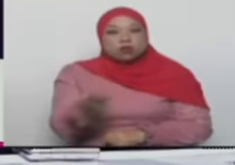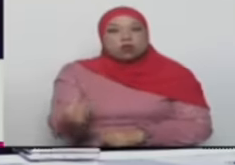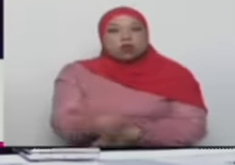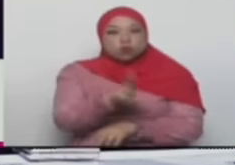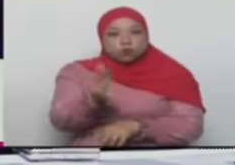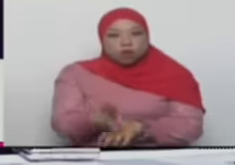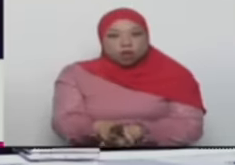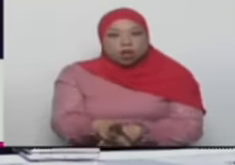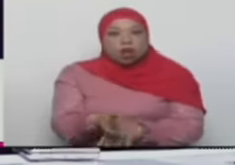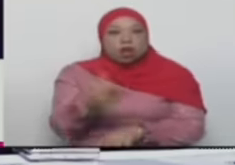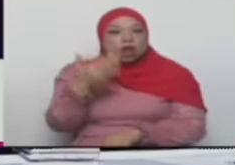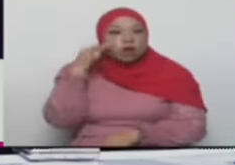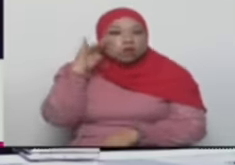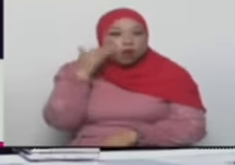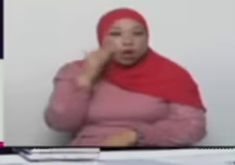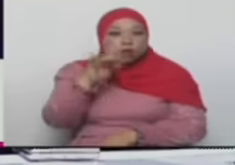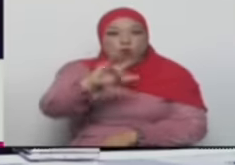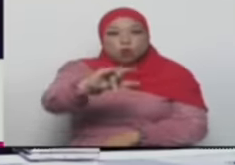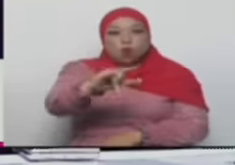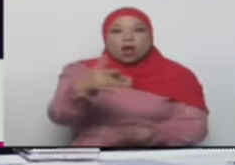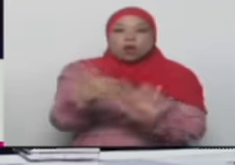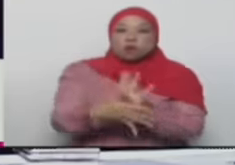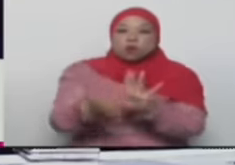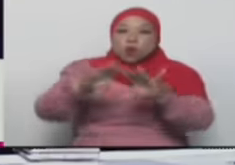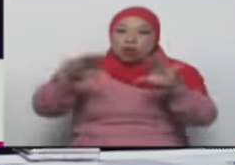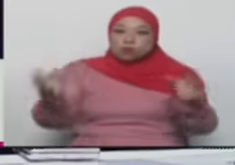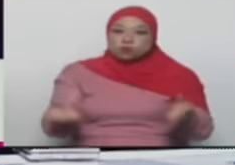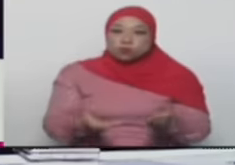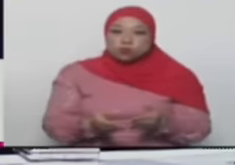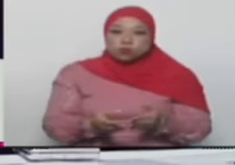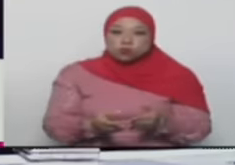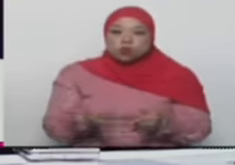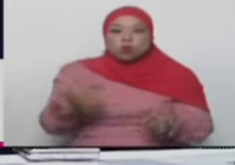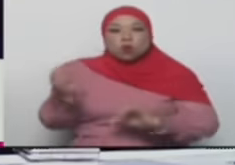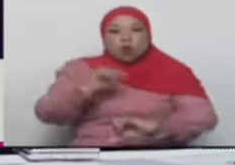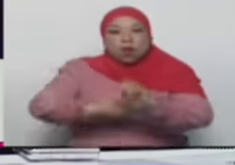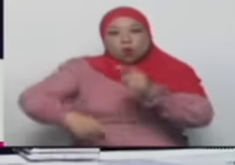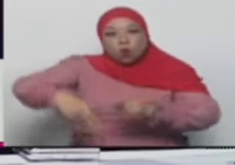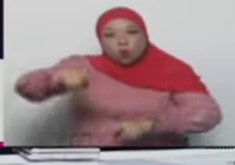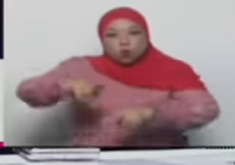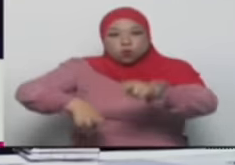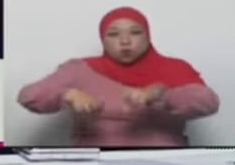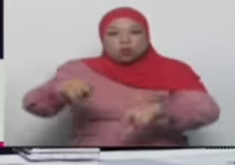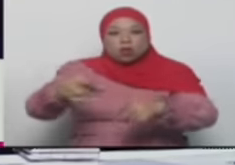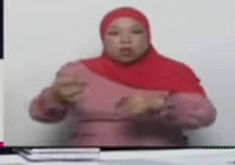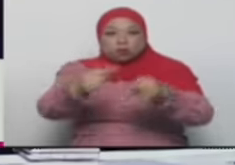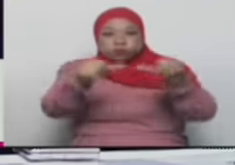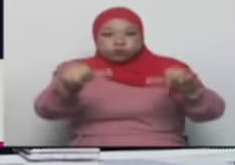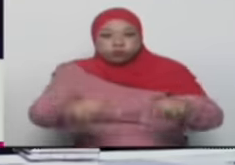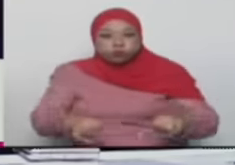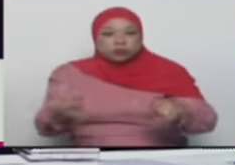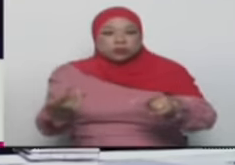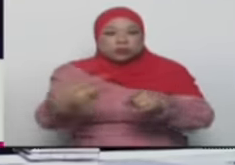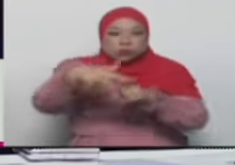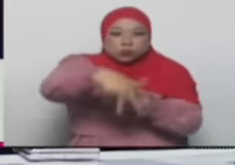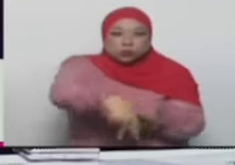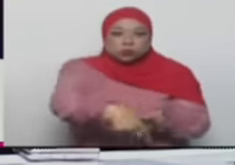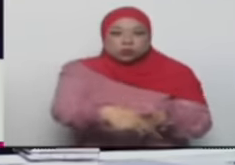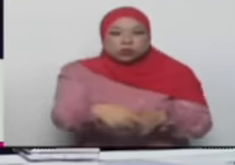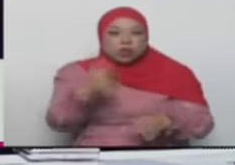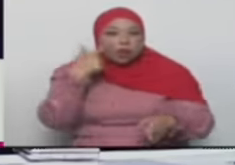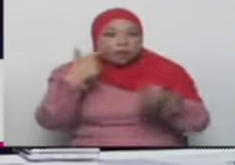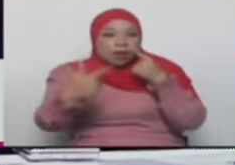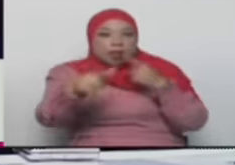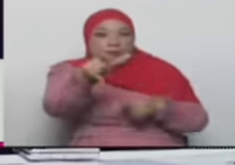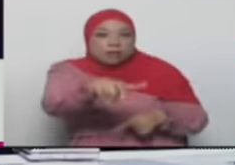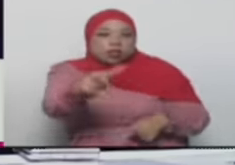utilizan las redes sociales extendidas en el mundo para construir las corrientes fascistas, para